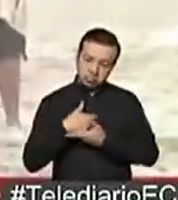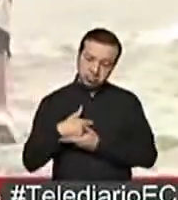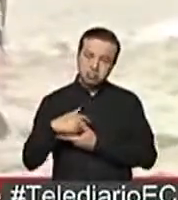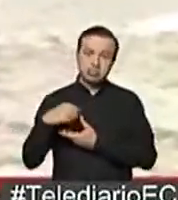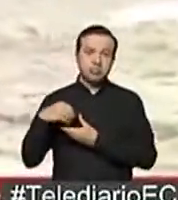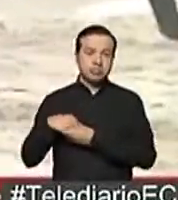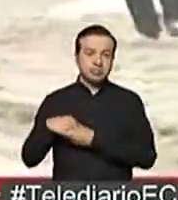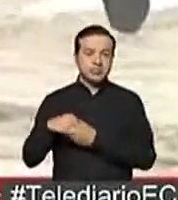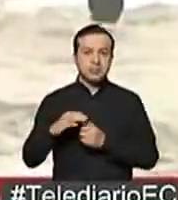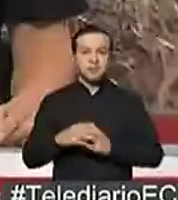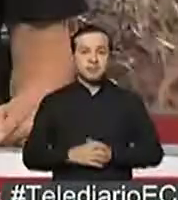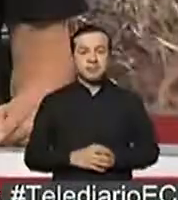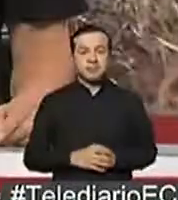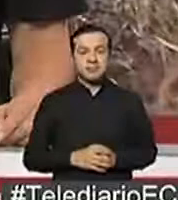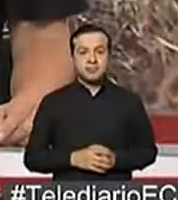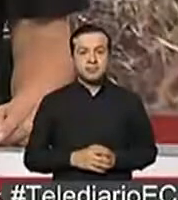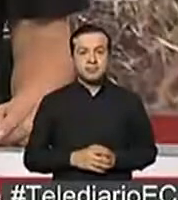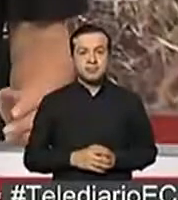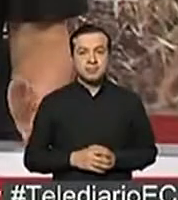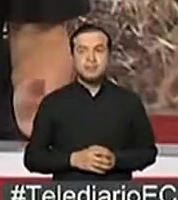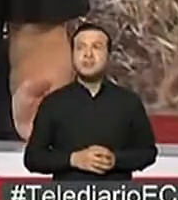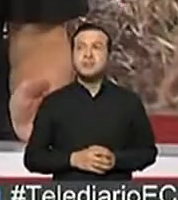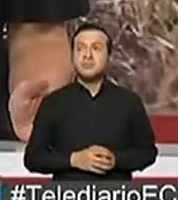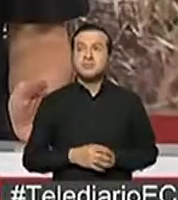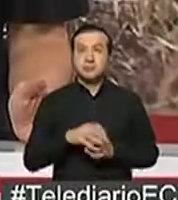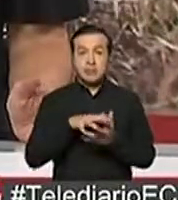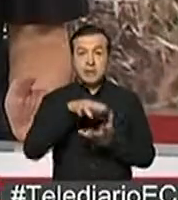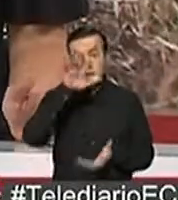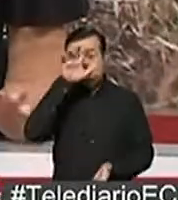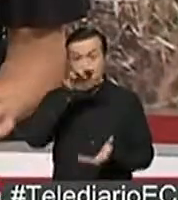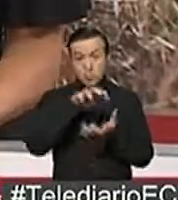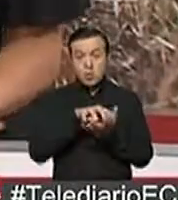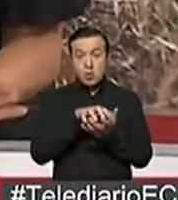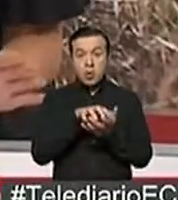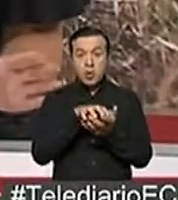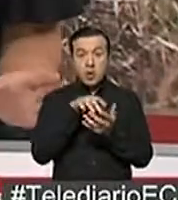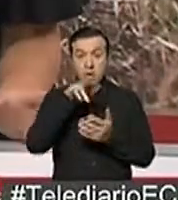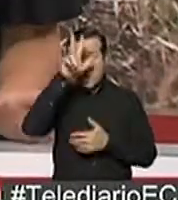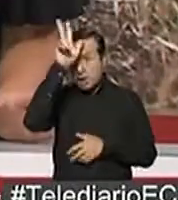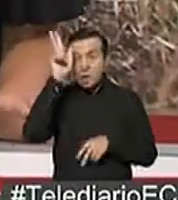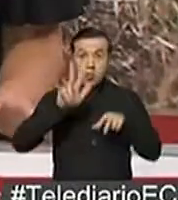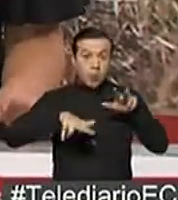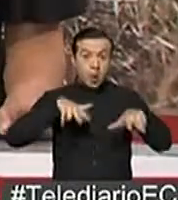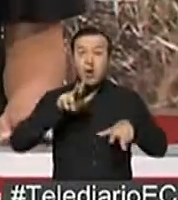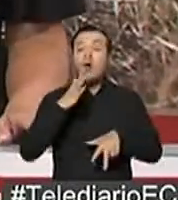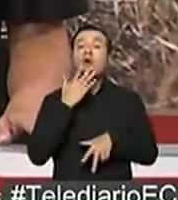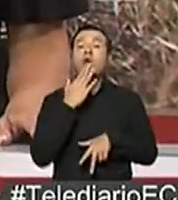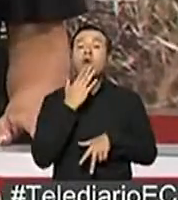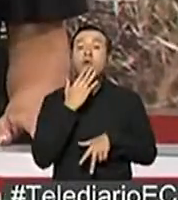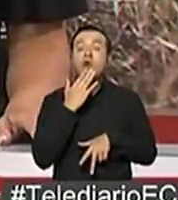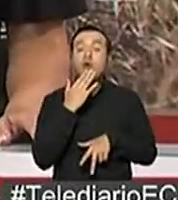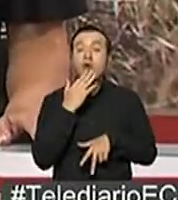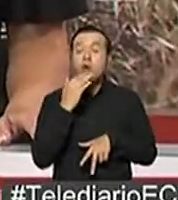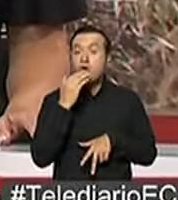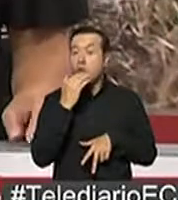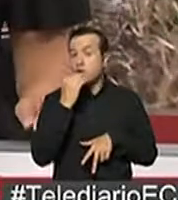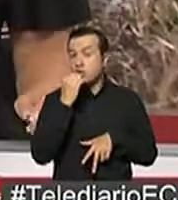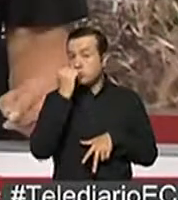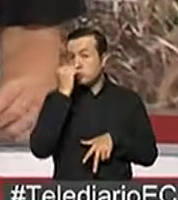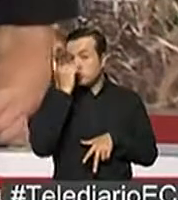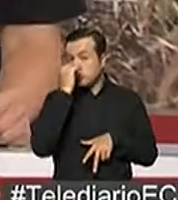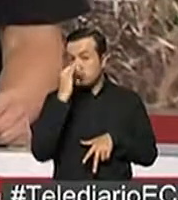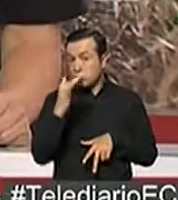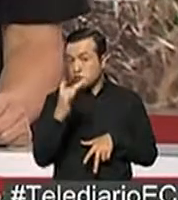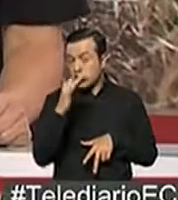Medios Públicos. Las iguanas rosadas son una especie única en el mundo y habitan en la cumbre del volcán Wolf en las